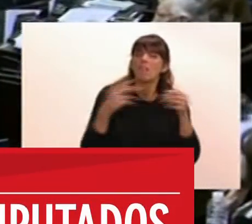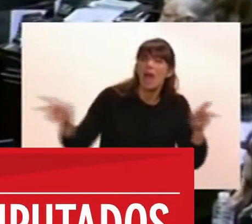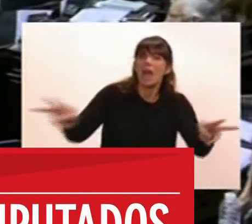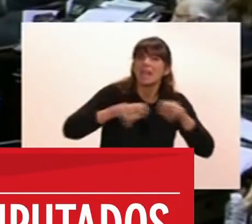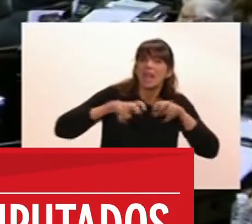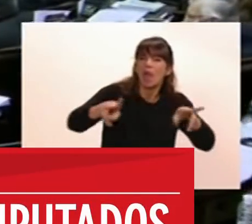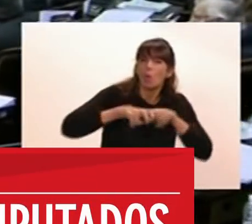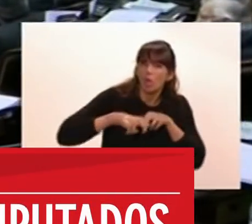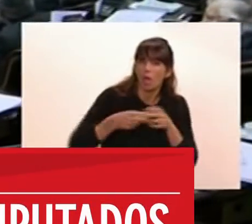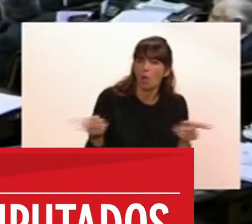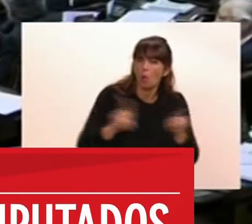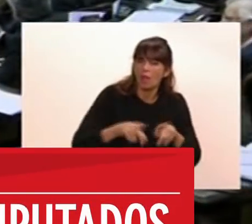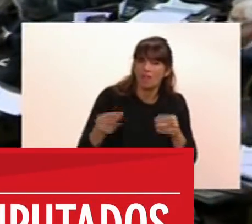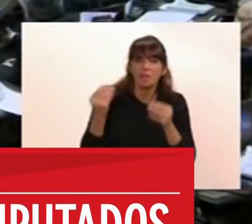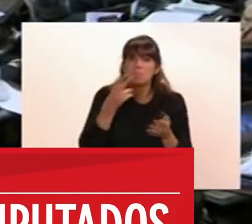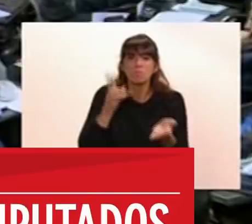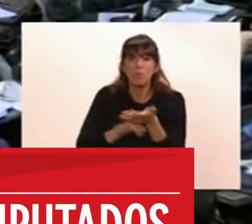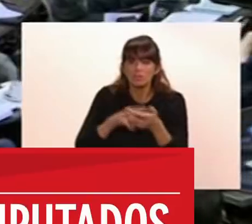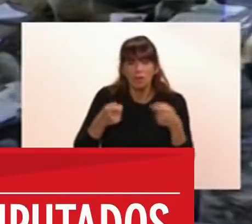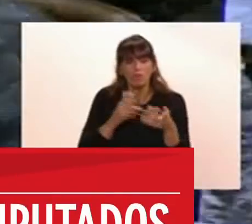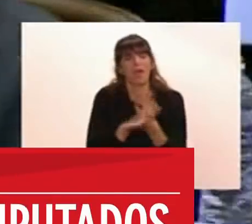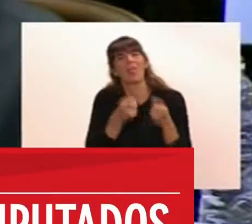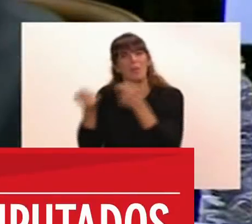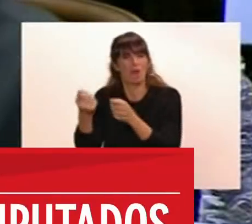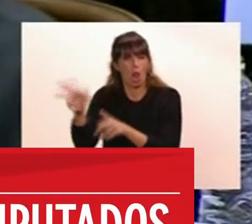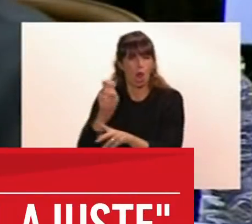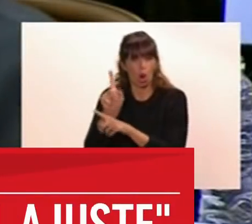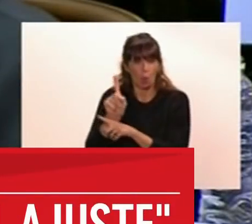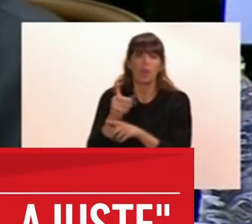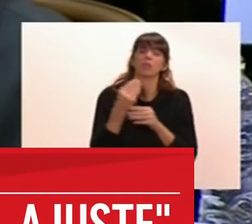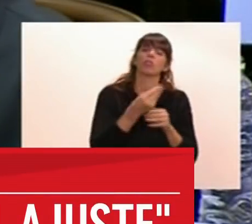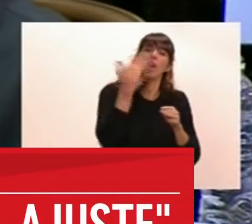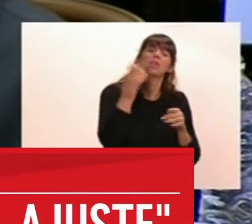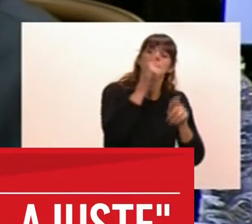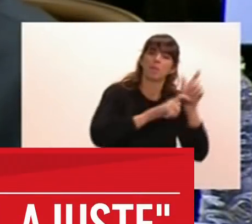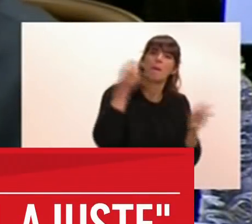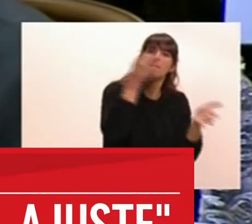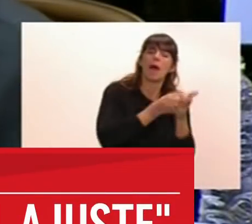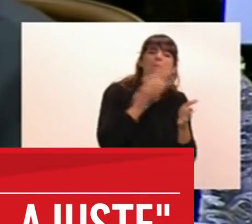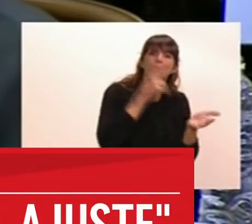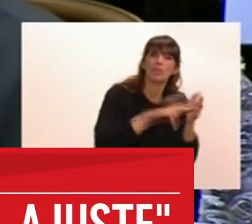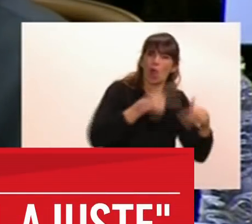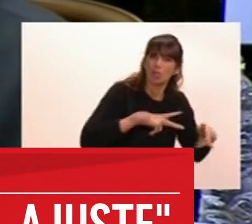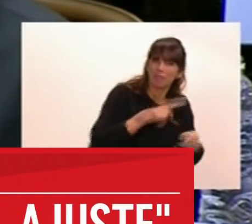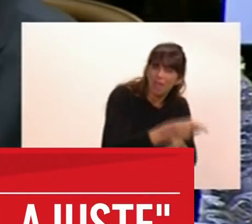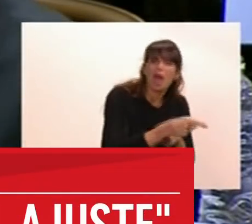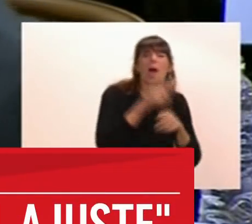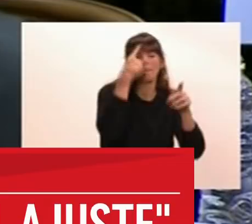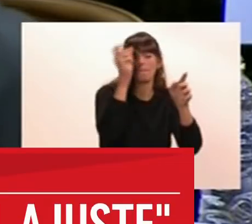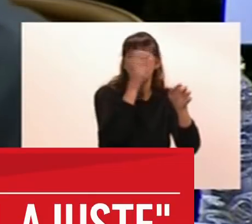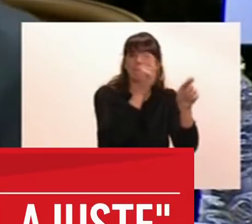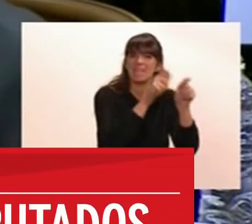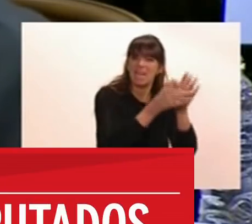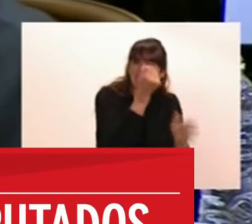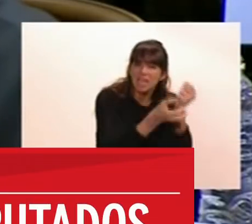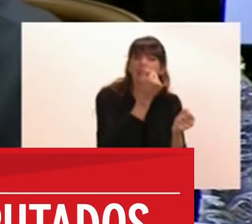que le devolvieron sus impuestos, quitándole a los que pagaban impuestos al patrimonio, a las mineras, quitándole ahora,